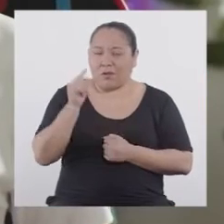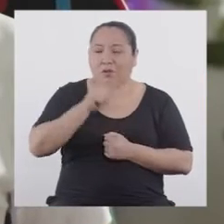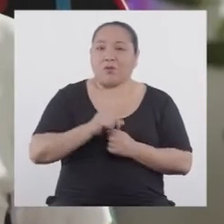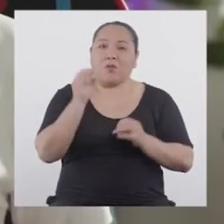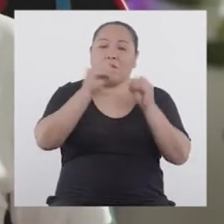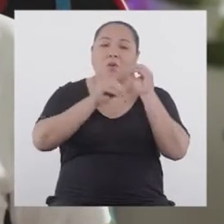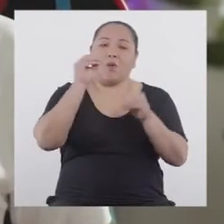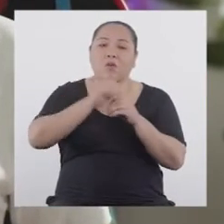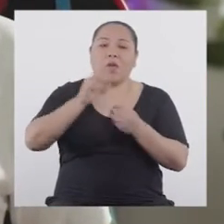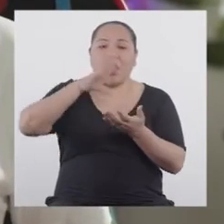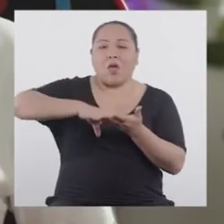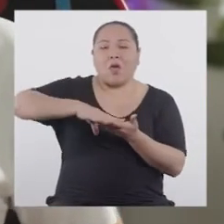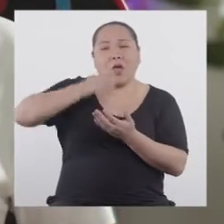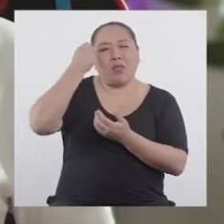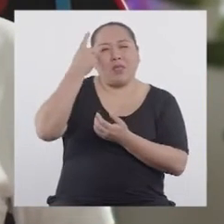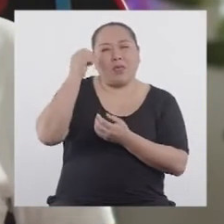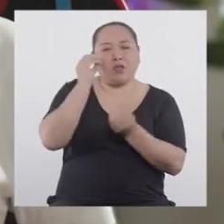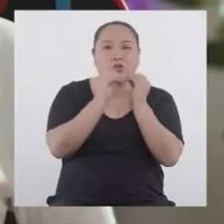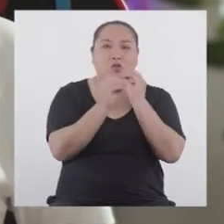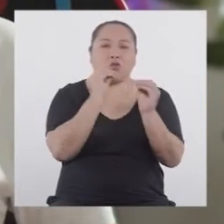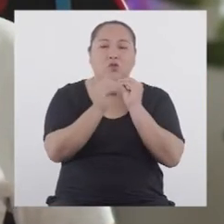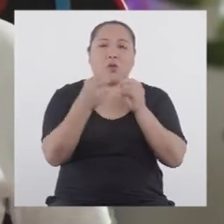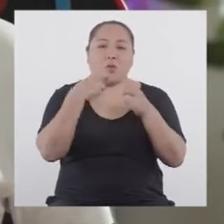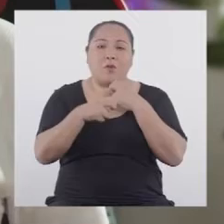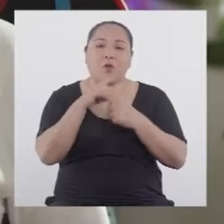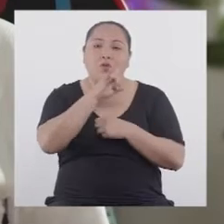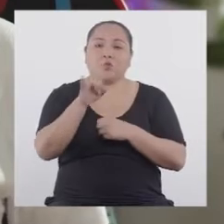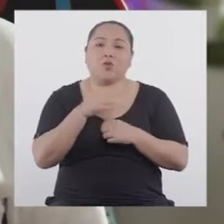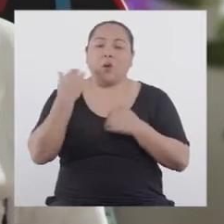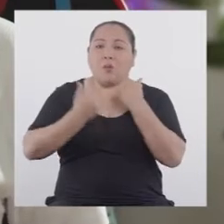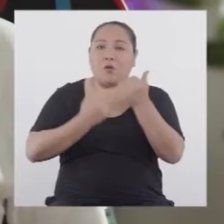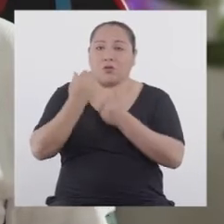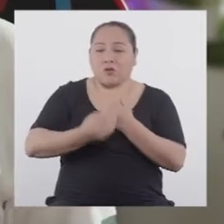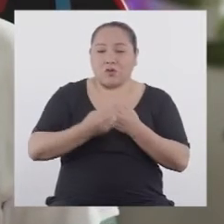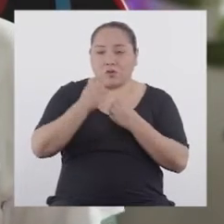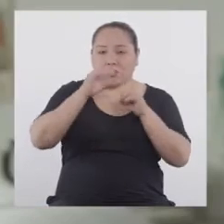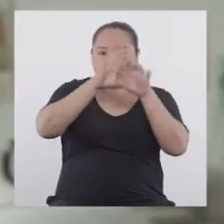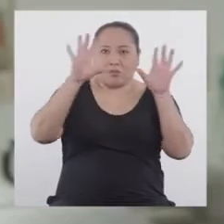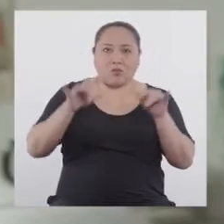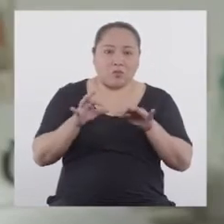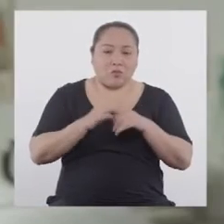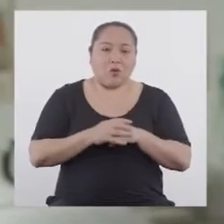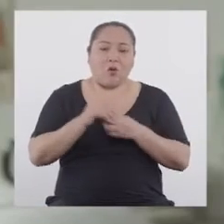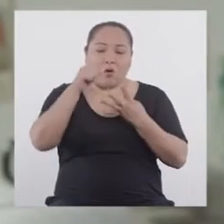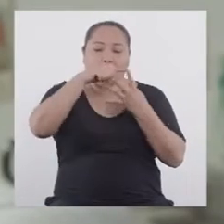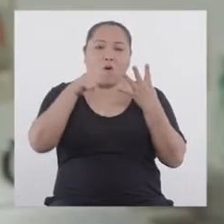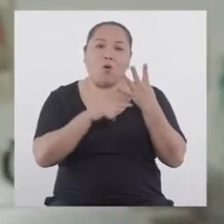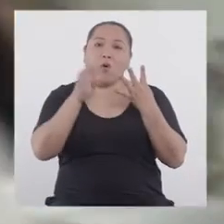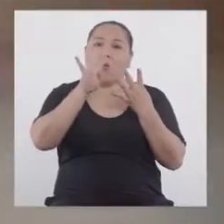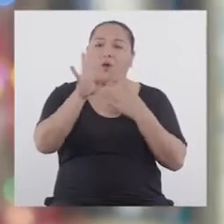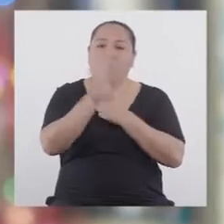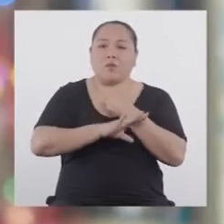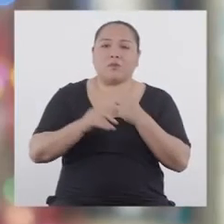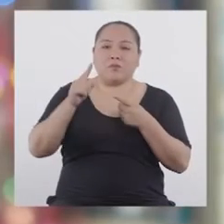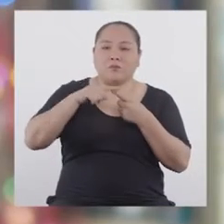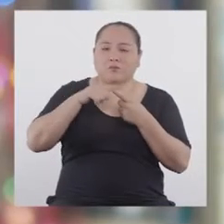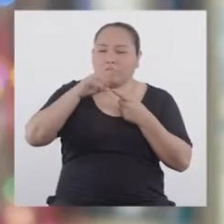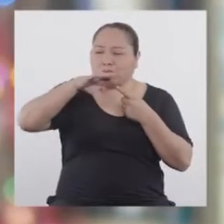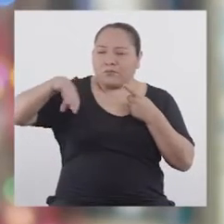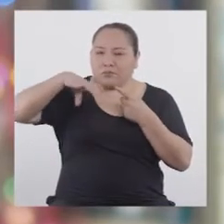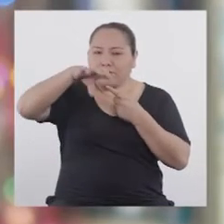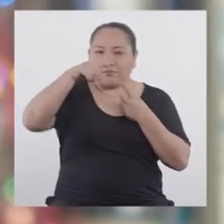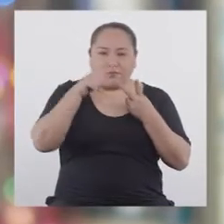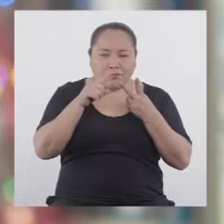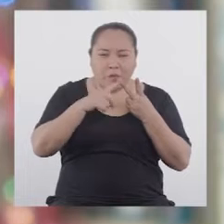es más que formular, comprender y solucionar problemas usando procesos informáticos. Y se basa en 4 pilares: